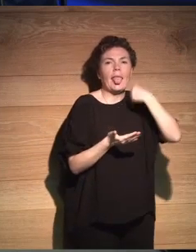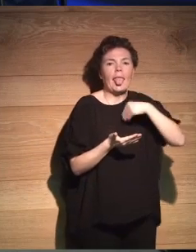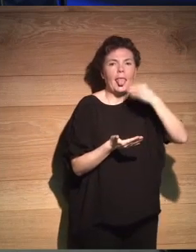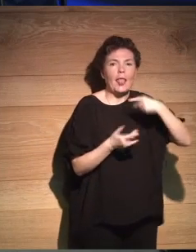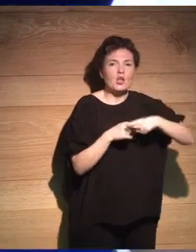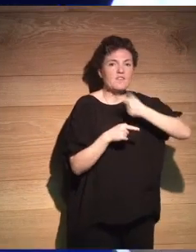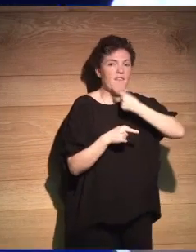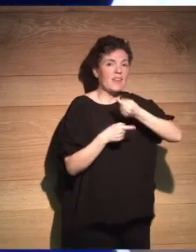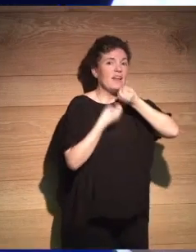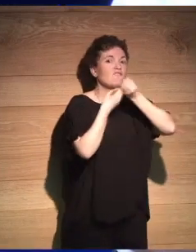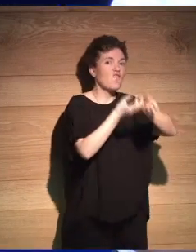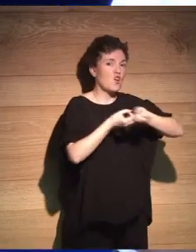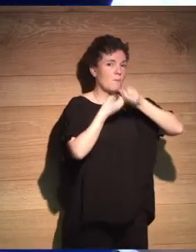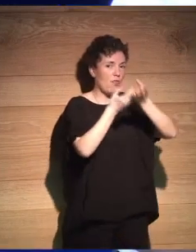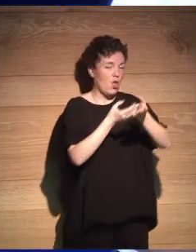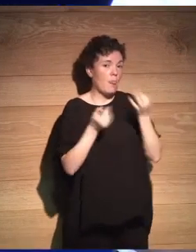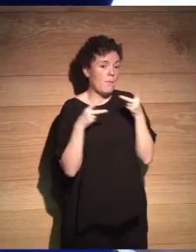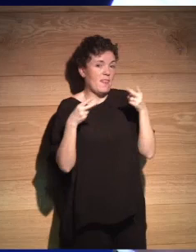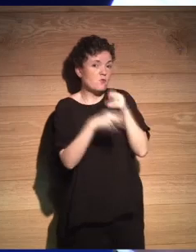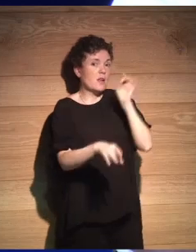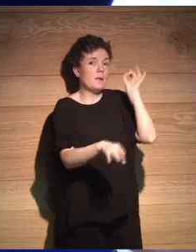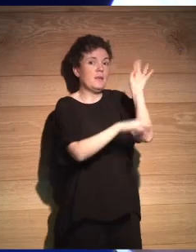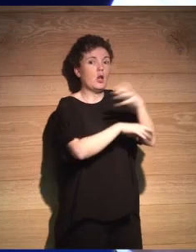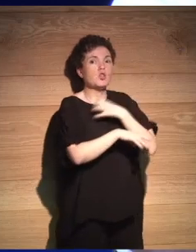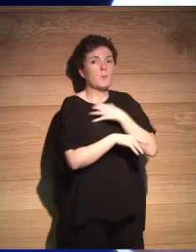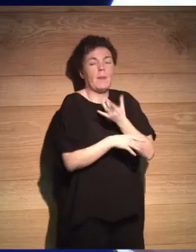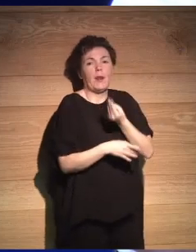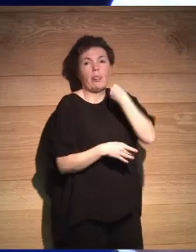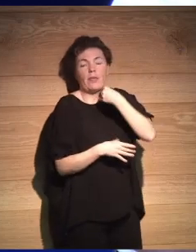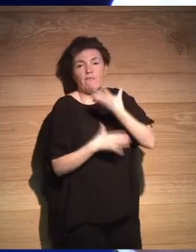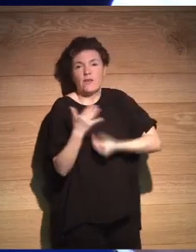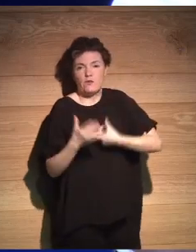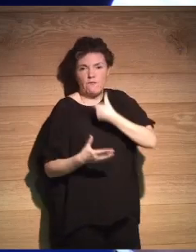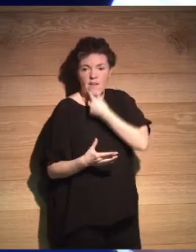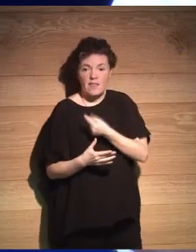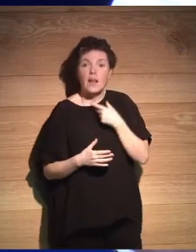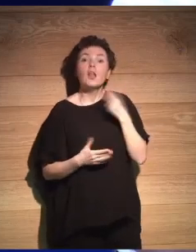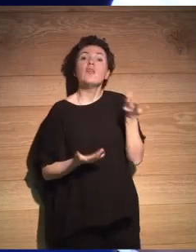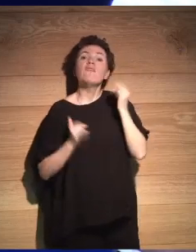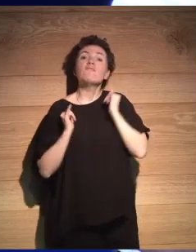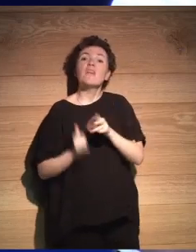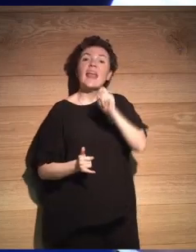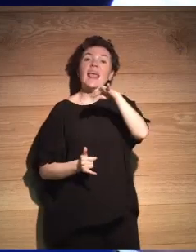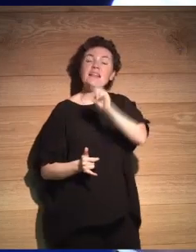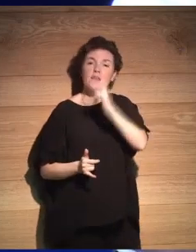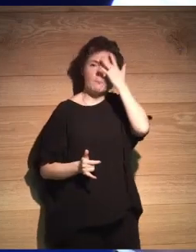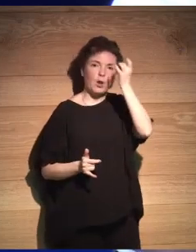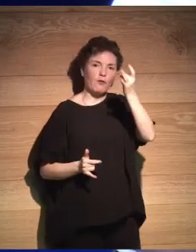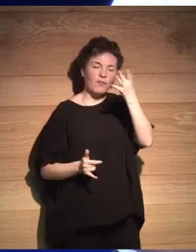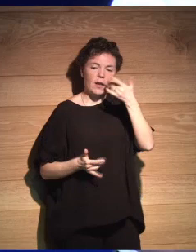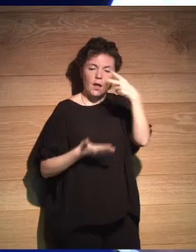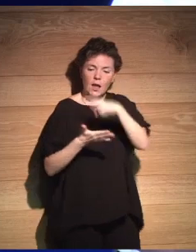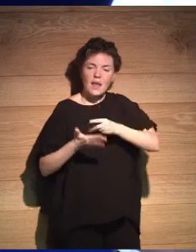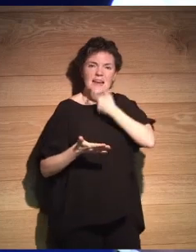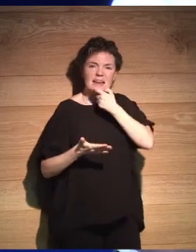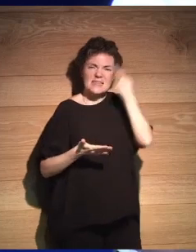bastante fácil la información que no se debería enviar al extranjero. Y luego cuando vino Ilse, ya por fin había alguien que realmente dominaba